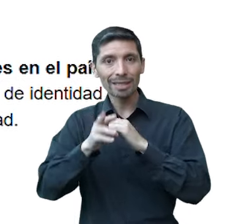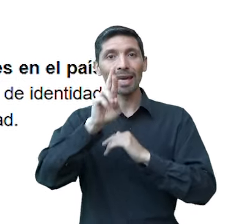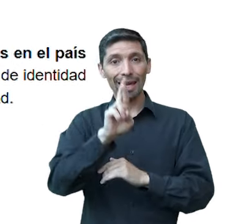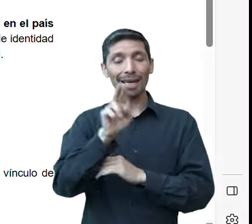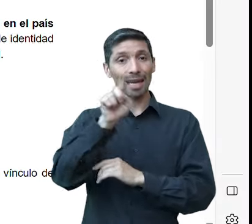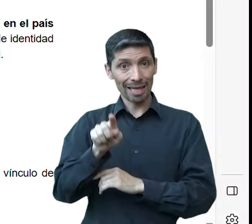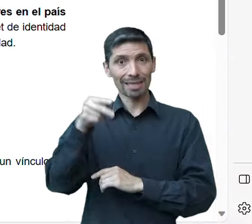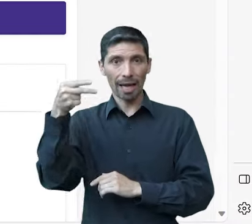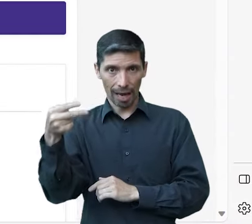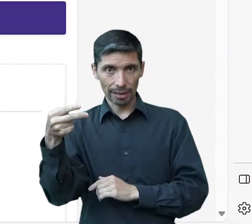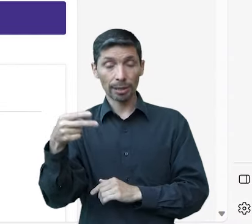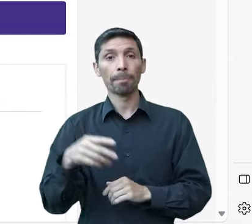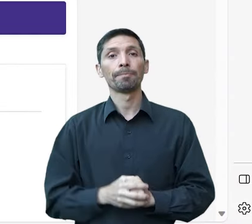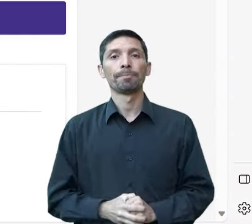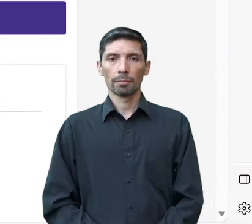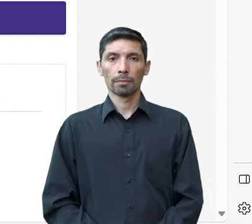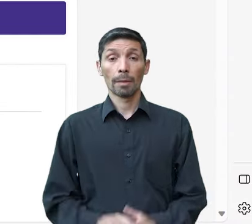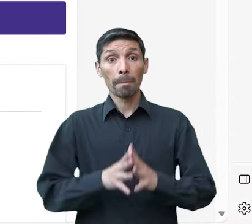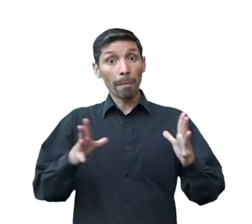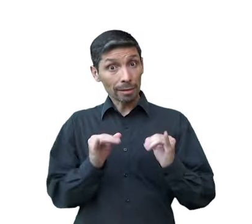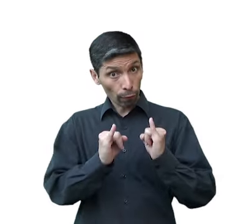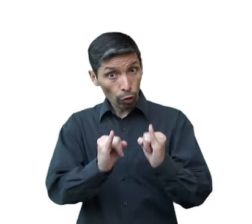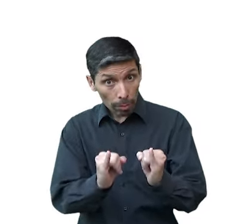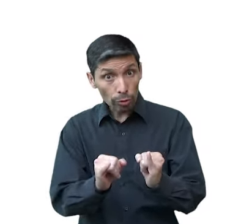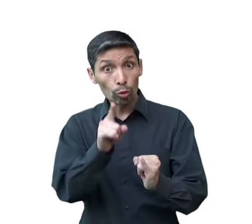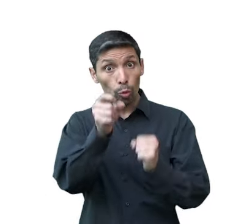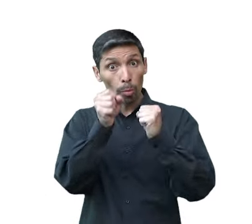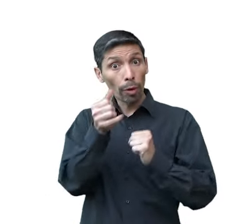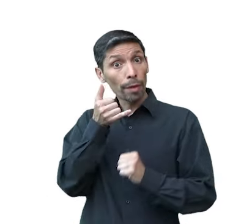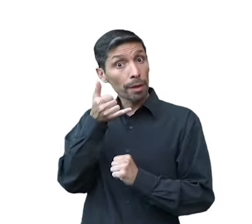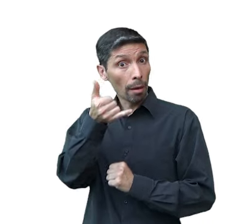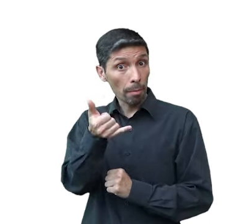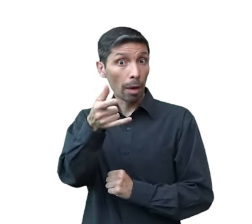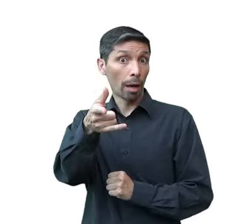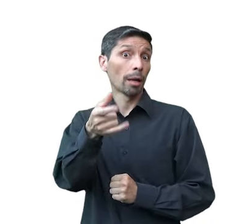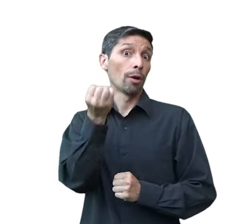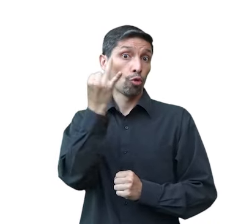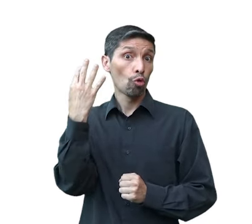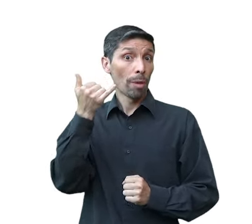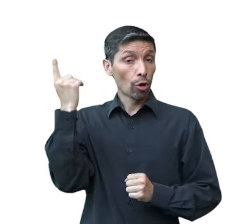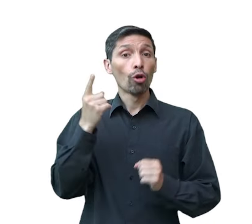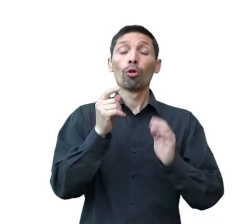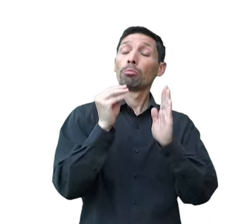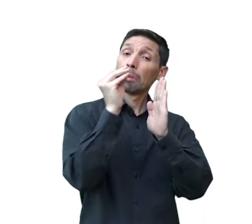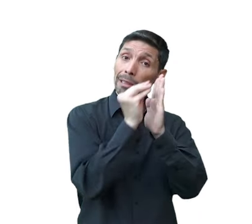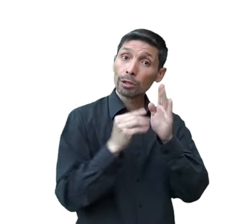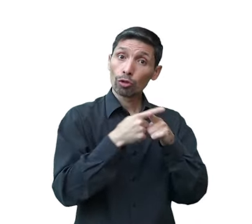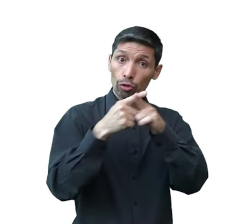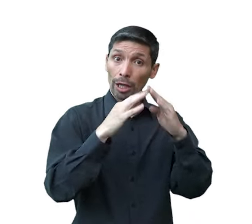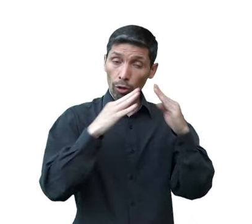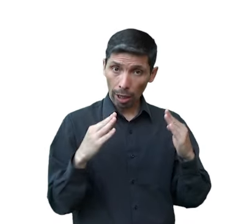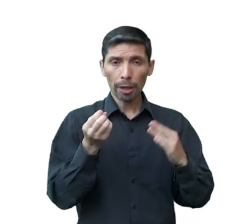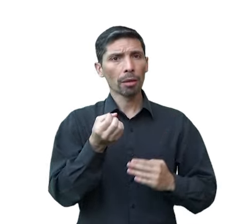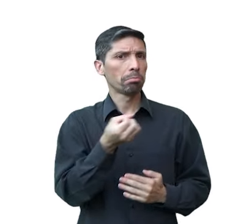solicitud de ingreso RSH. Para más información, puedes llamar a nuestro call center Registro Social de